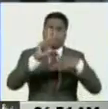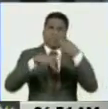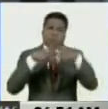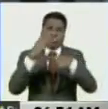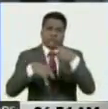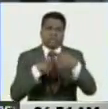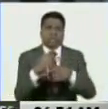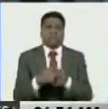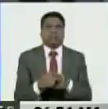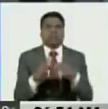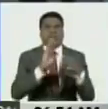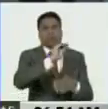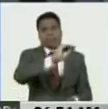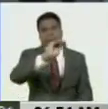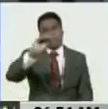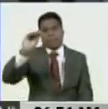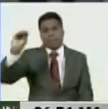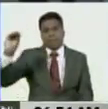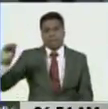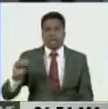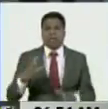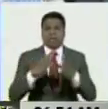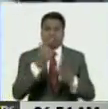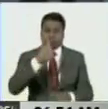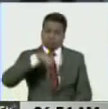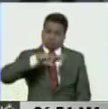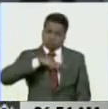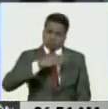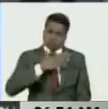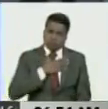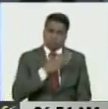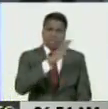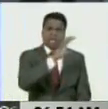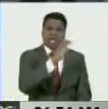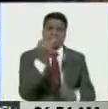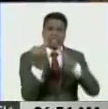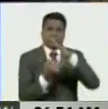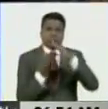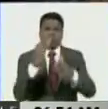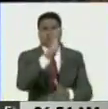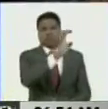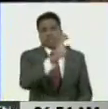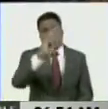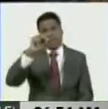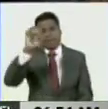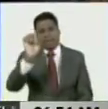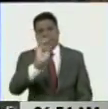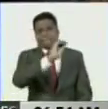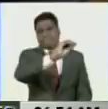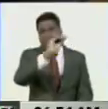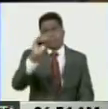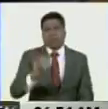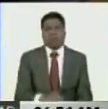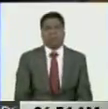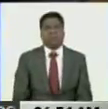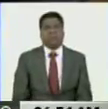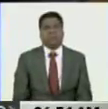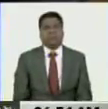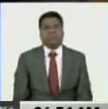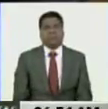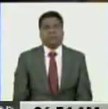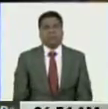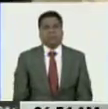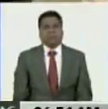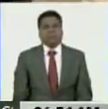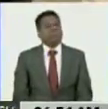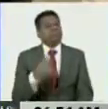proceso convocado por esta institución, que es el Poder Electoral. Pero son las mismas organizaciones que tuvieron críticas en algún momento. Sí, por eso